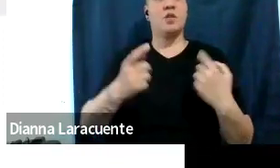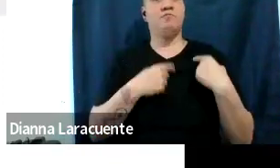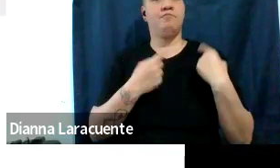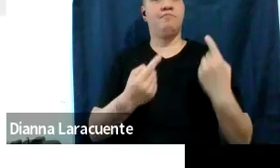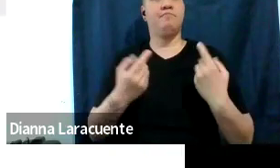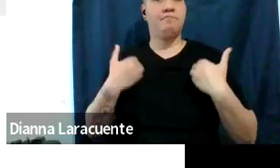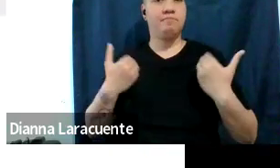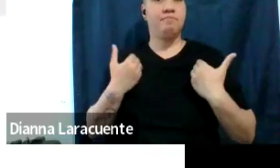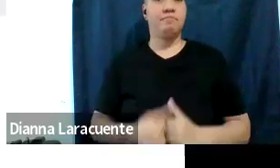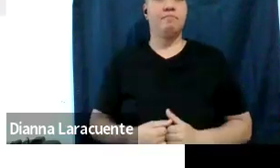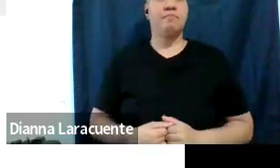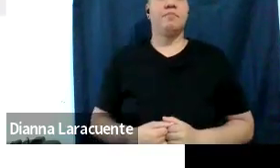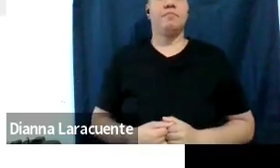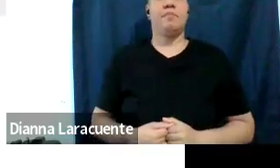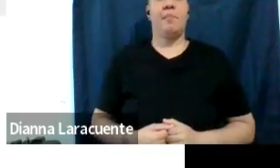Pero